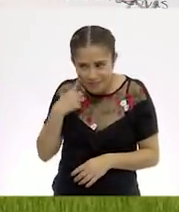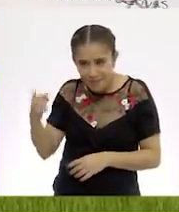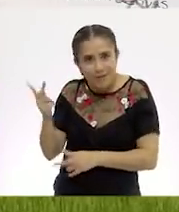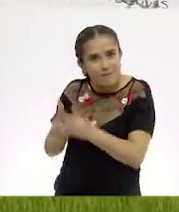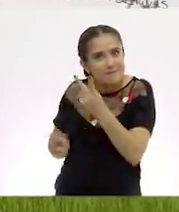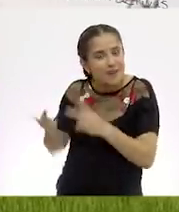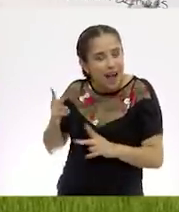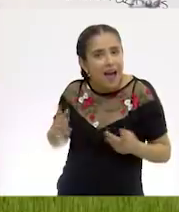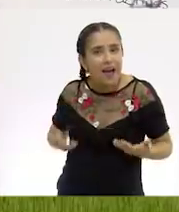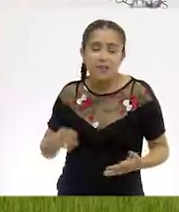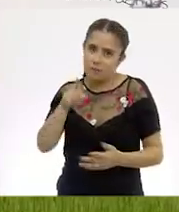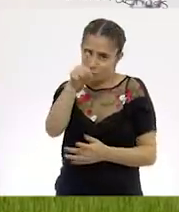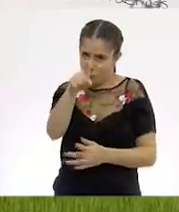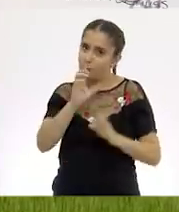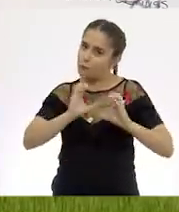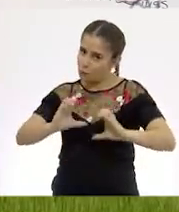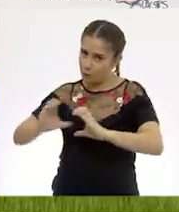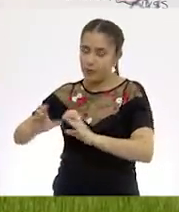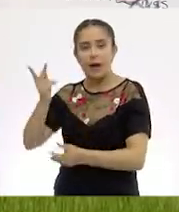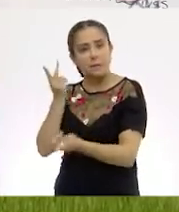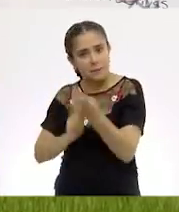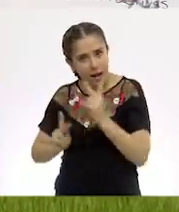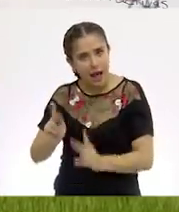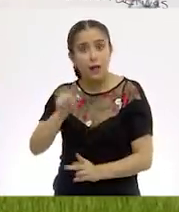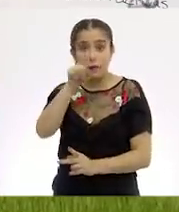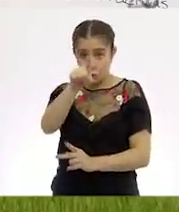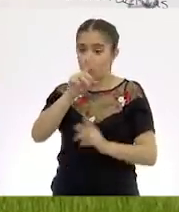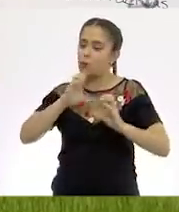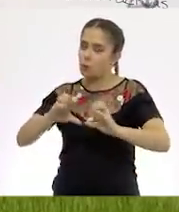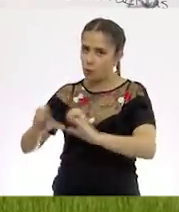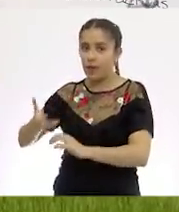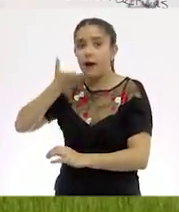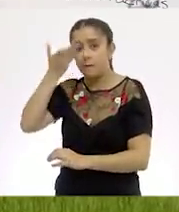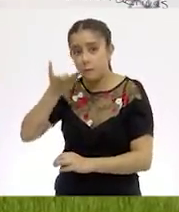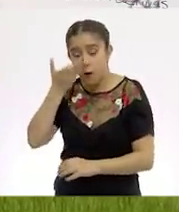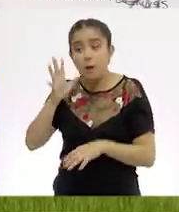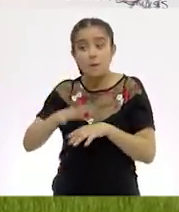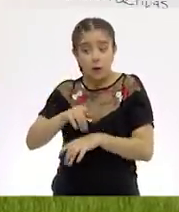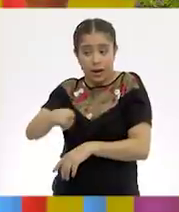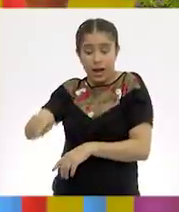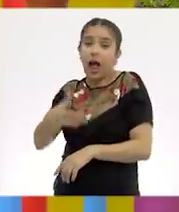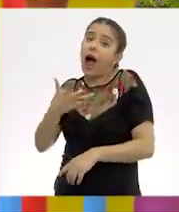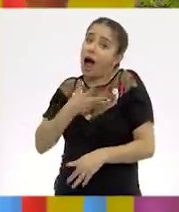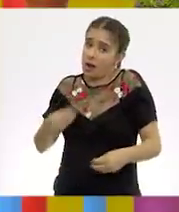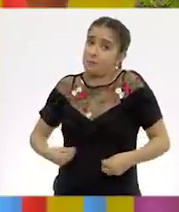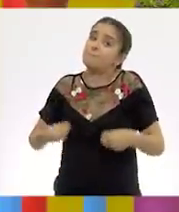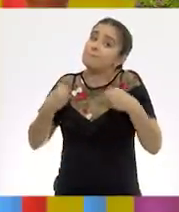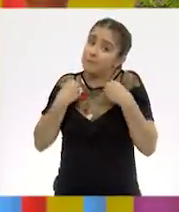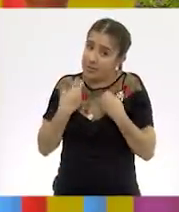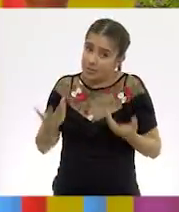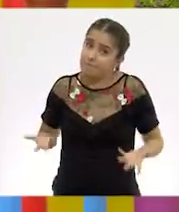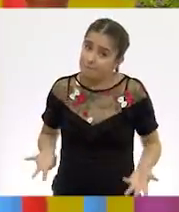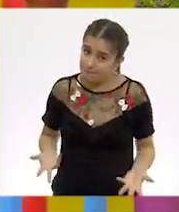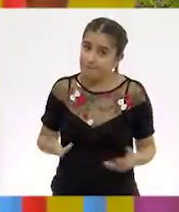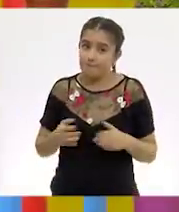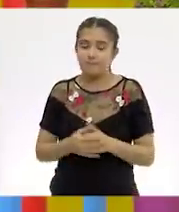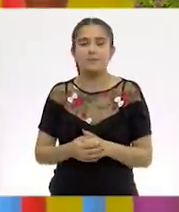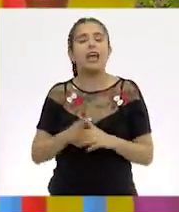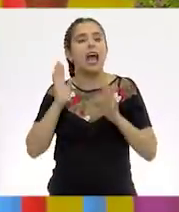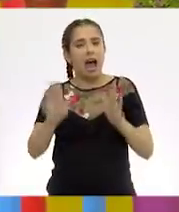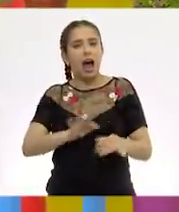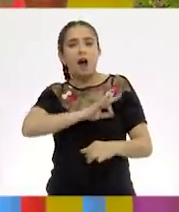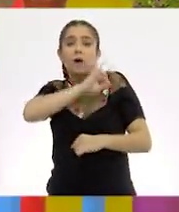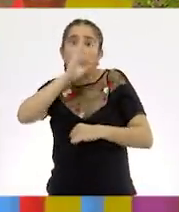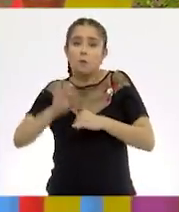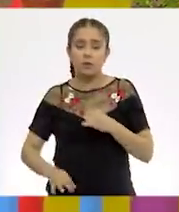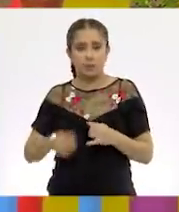hacer la promesa de cuidar las plantas, las flores, porque también son seres vivos. Así es, Alexia. Y para finalizar voy a abrir